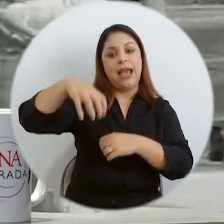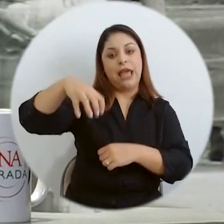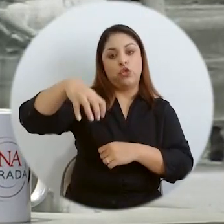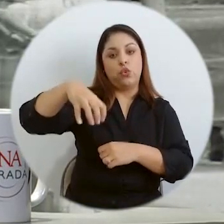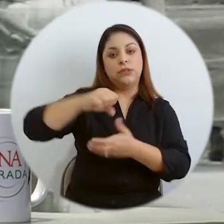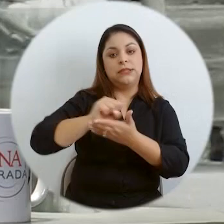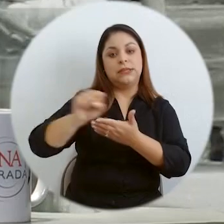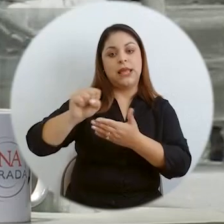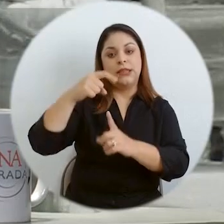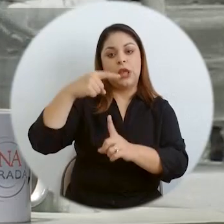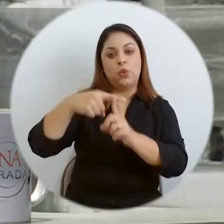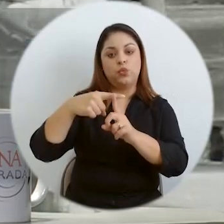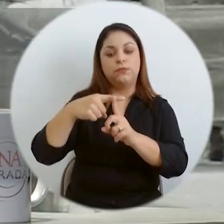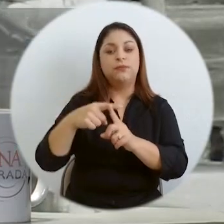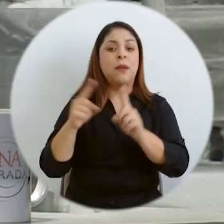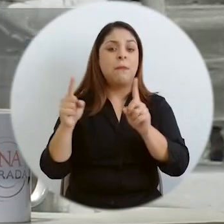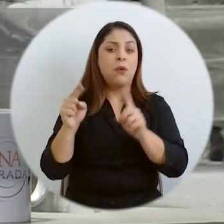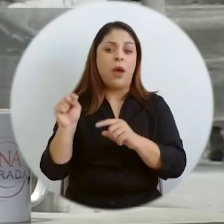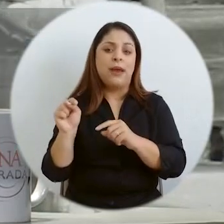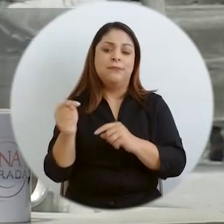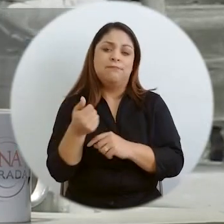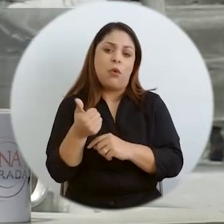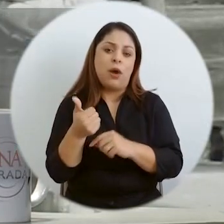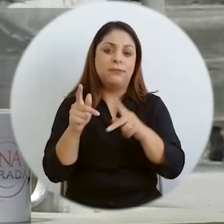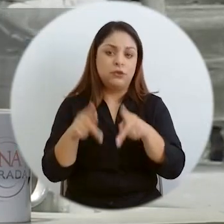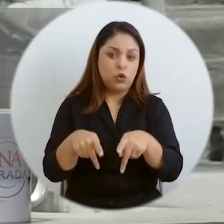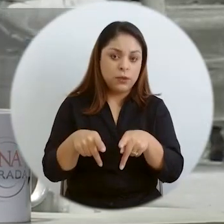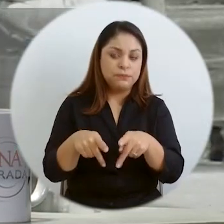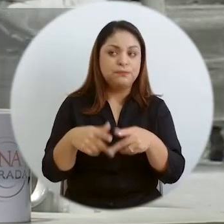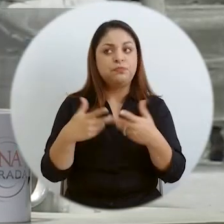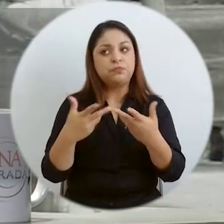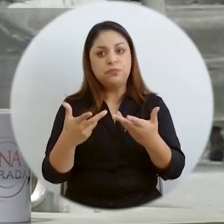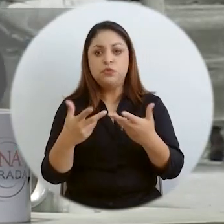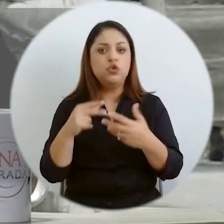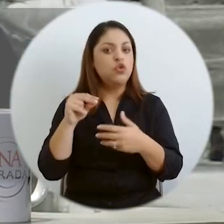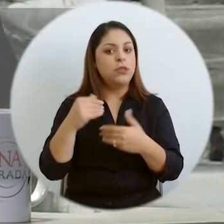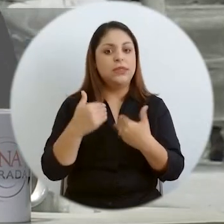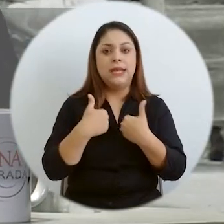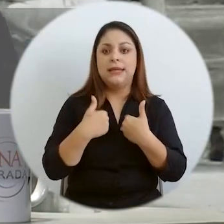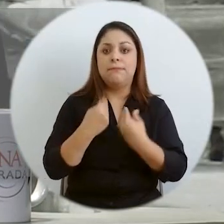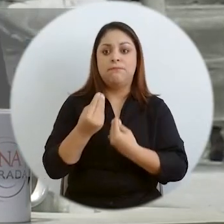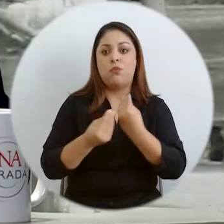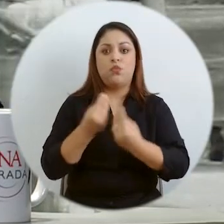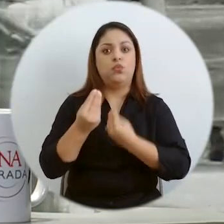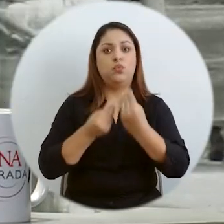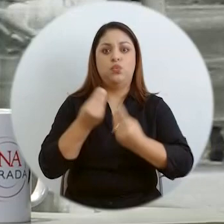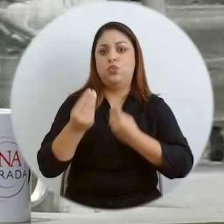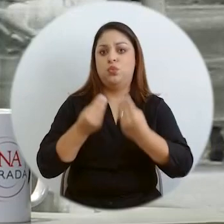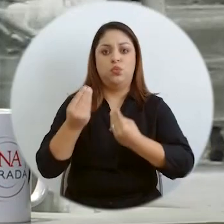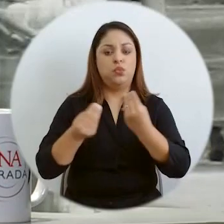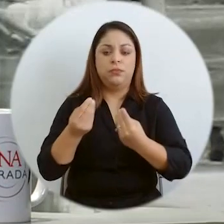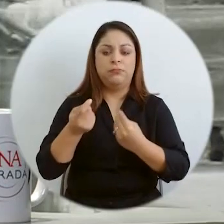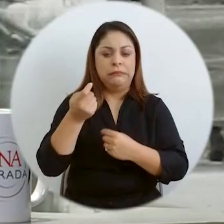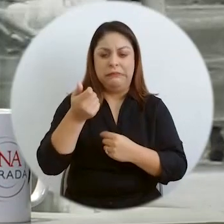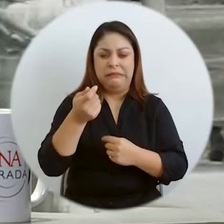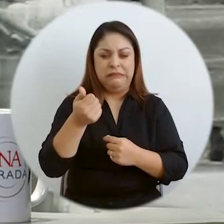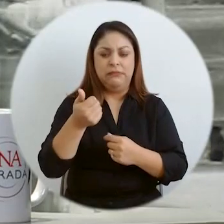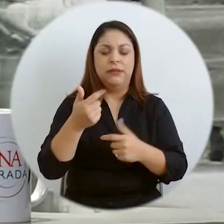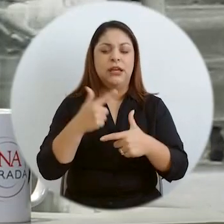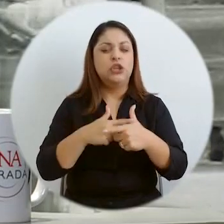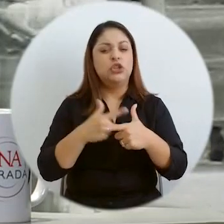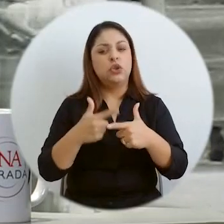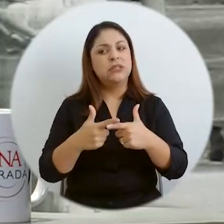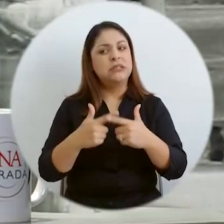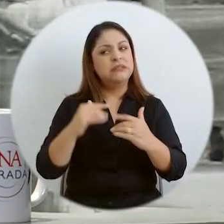tiene la 10ª parte de la población, y no necesariamente en el cantón que está produciendo la 10ª parte del Producto Interno Bruto Nacional. Entonces hay